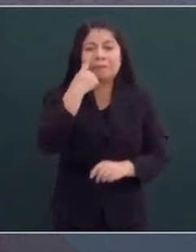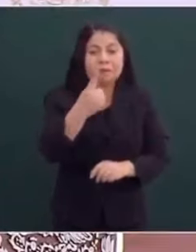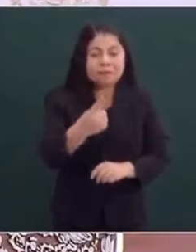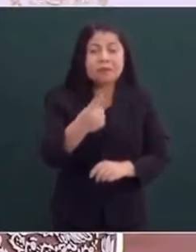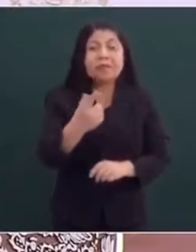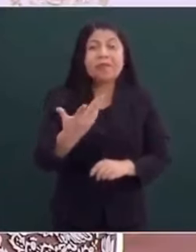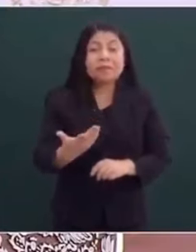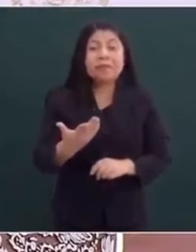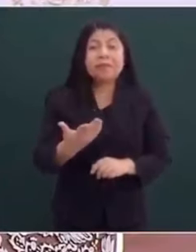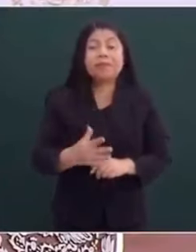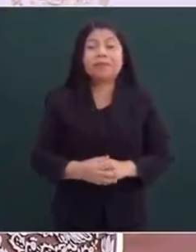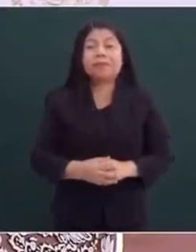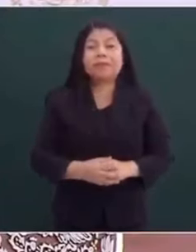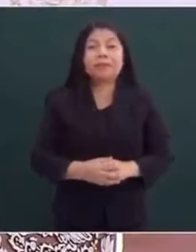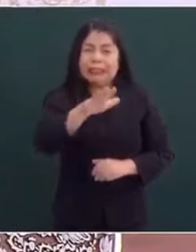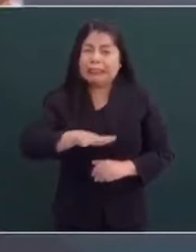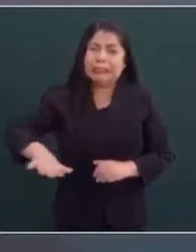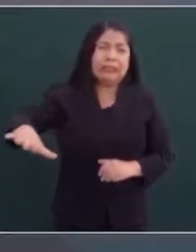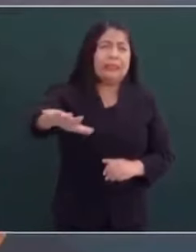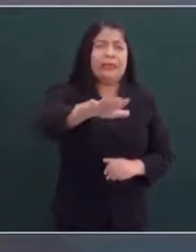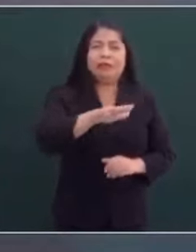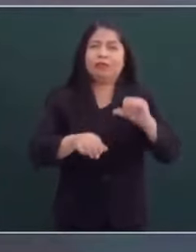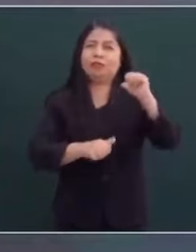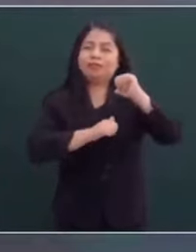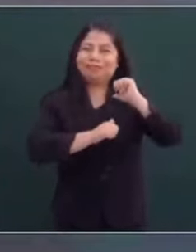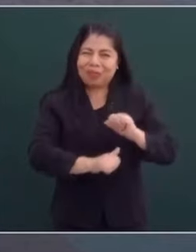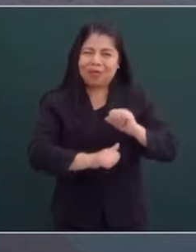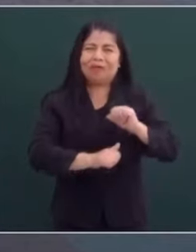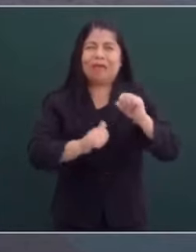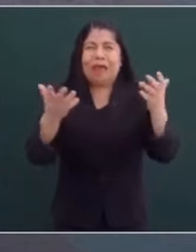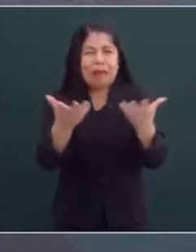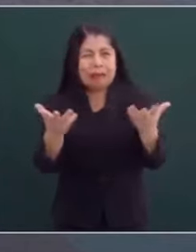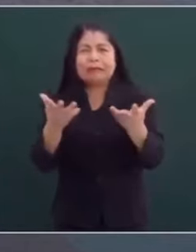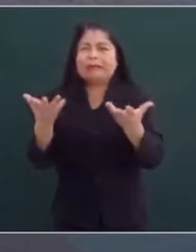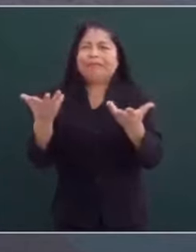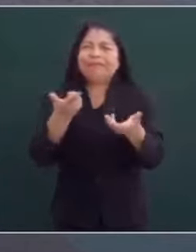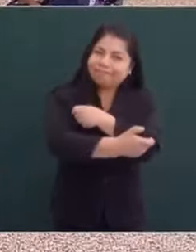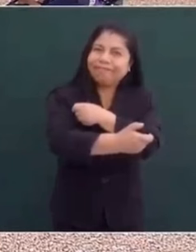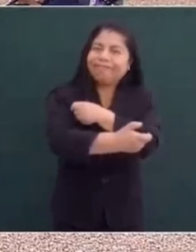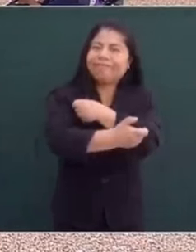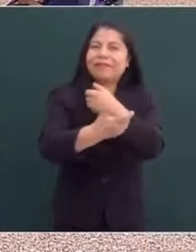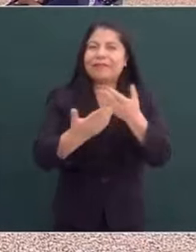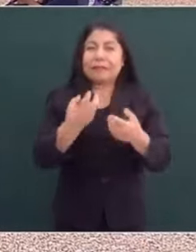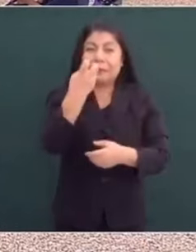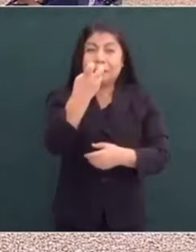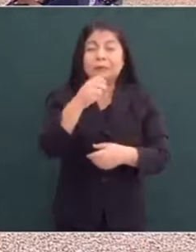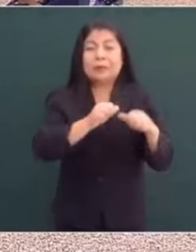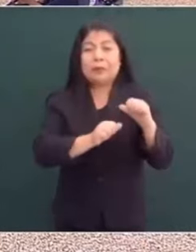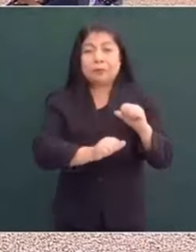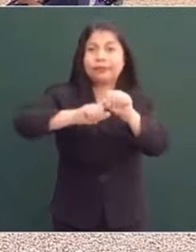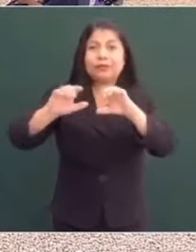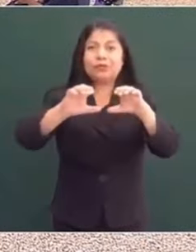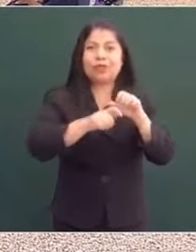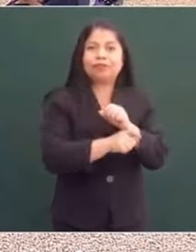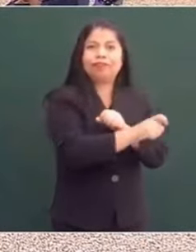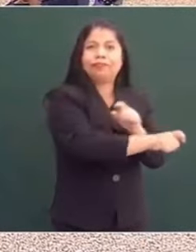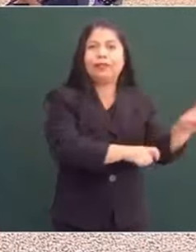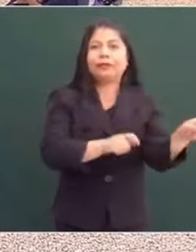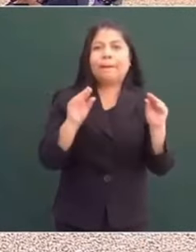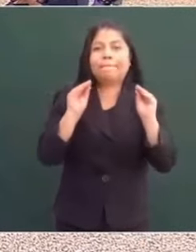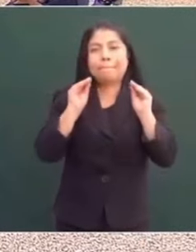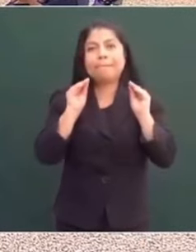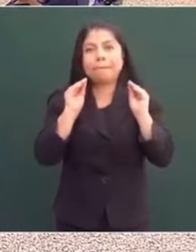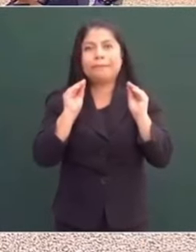¿sí?, Quintana Roo, atentados, y con dinero han comprado, han silenciado a los pseudoambientalistas. Muy poca